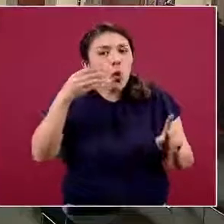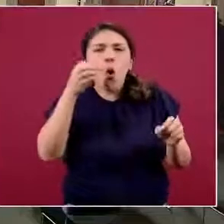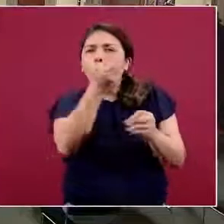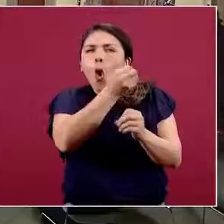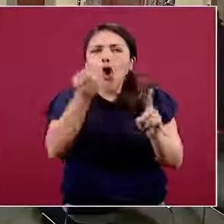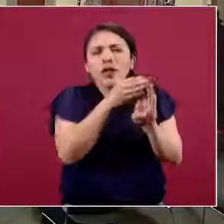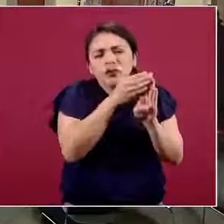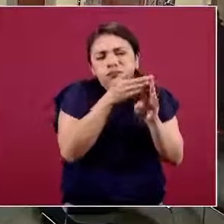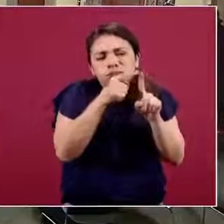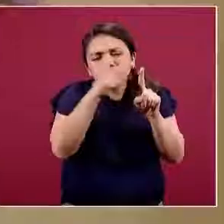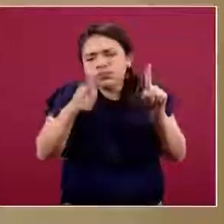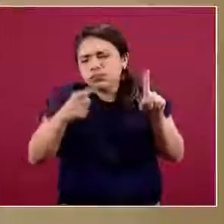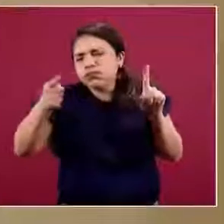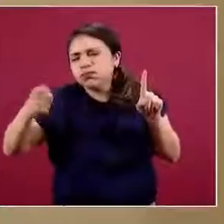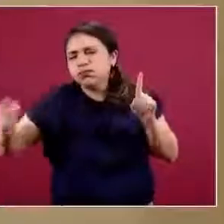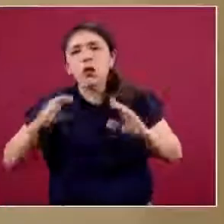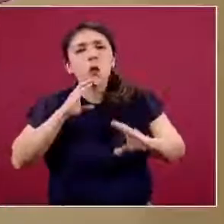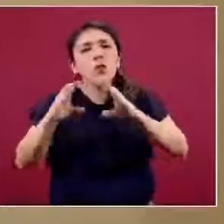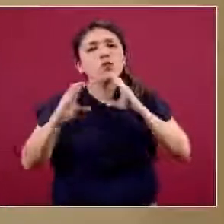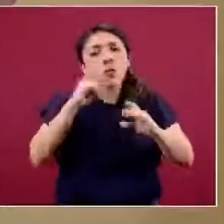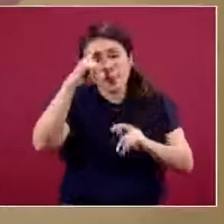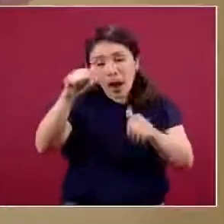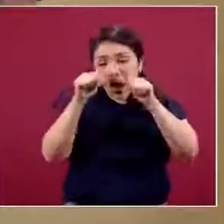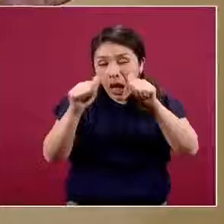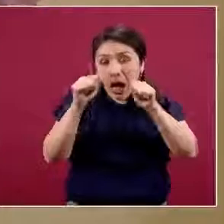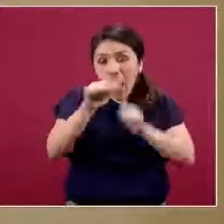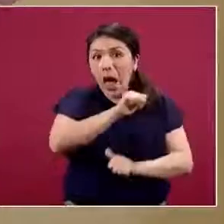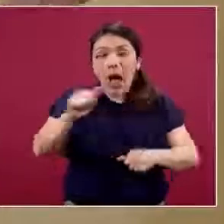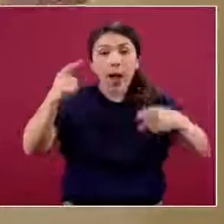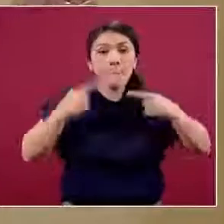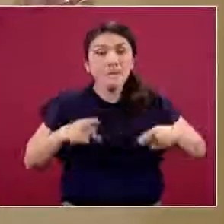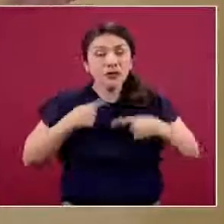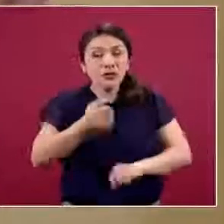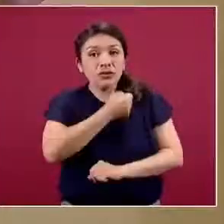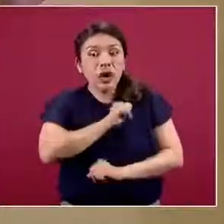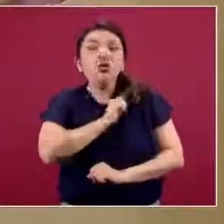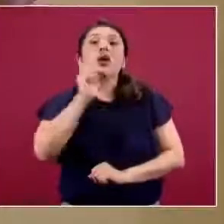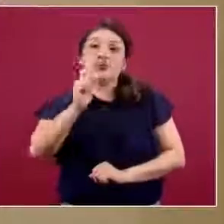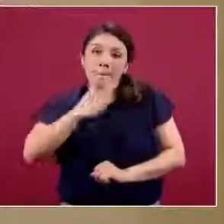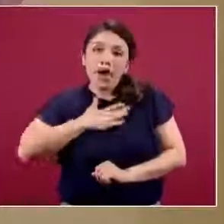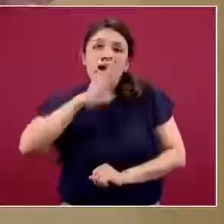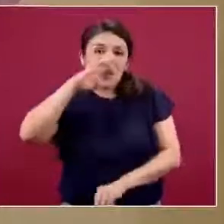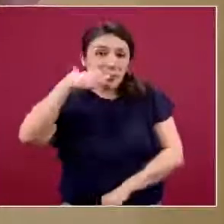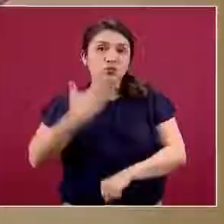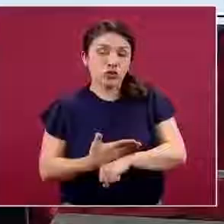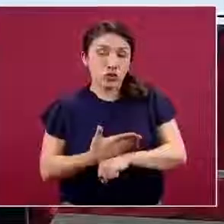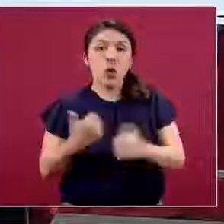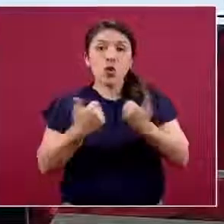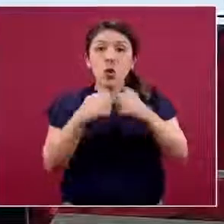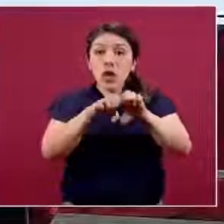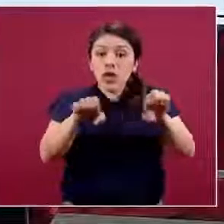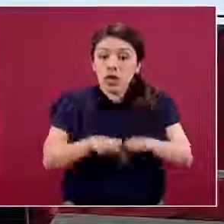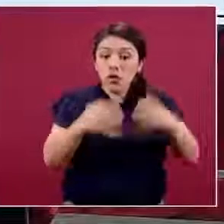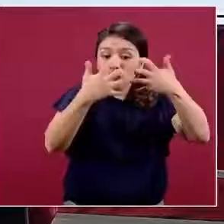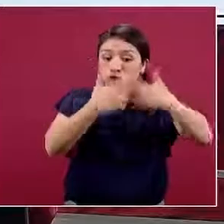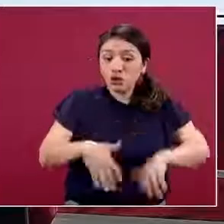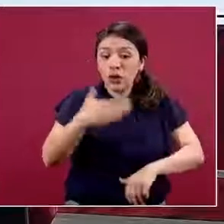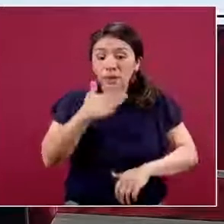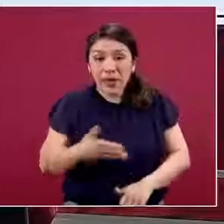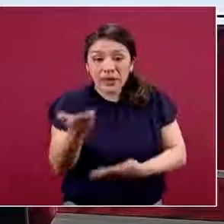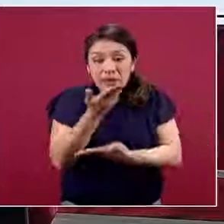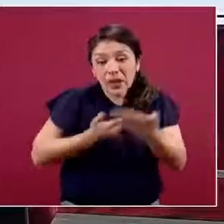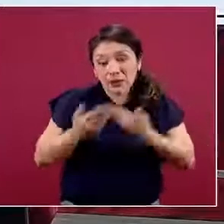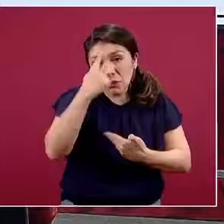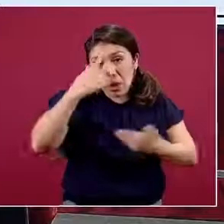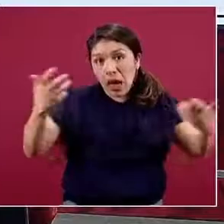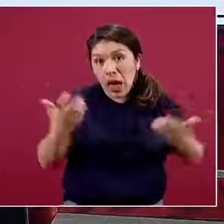la organización y la educación de la población en materia sanitaria es nuestra responsabilidad y el equipamiento y funcionamiento de los servicios de